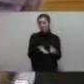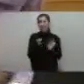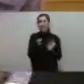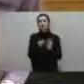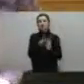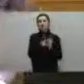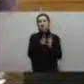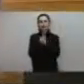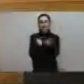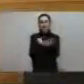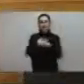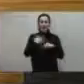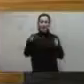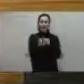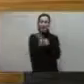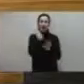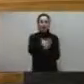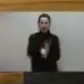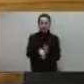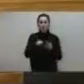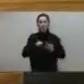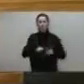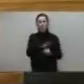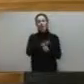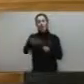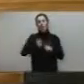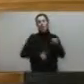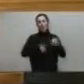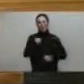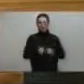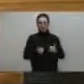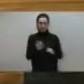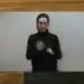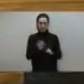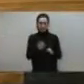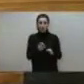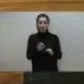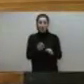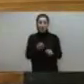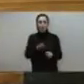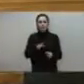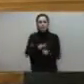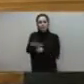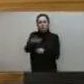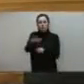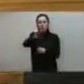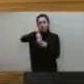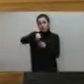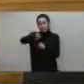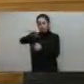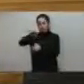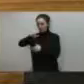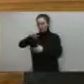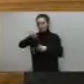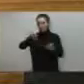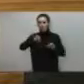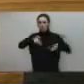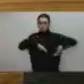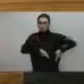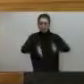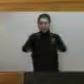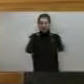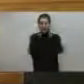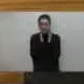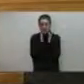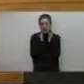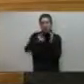son indirectas para evitar entrar en el campo de la competencia o en la invasión de la competencia intracomunitaria. Por un lado, el dragado de las